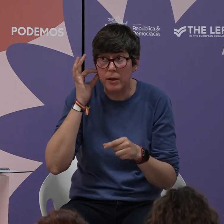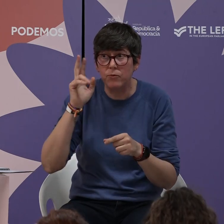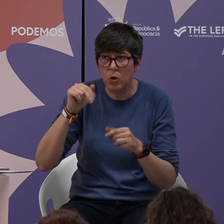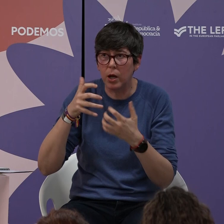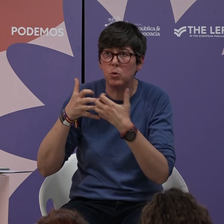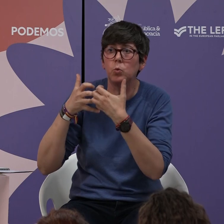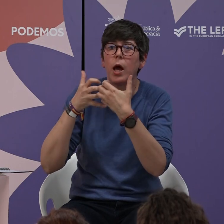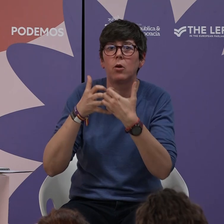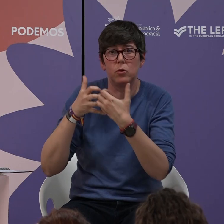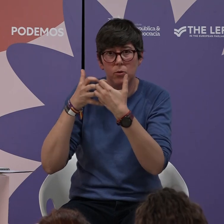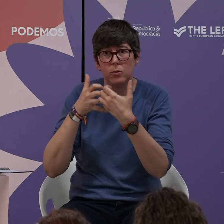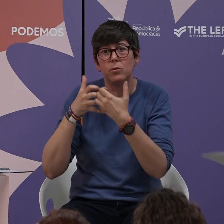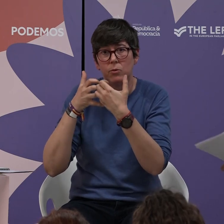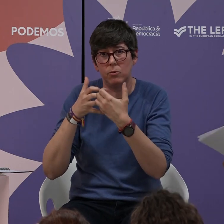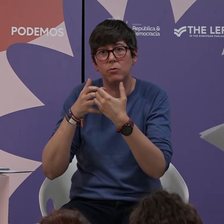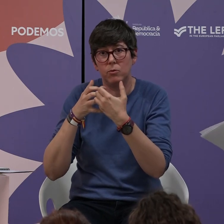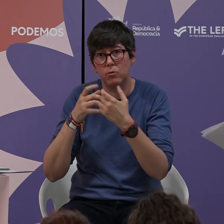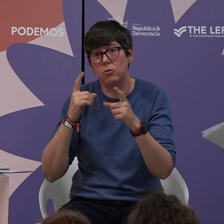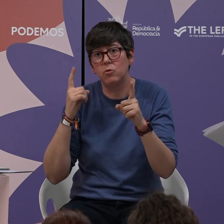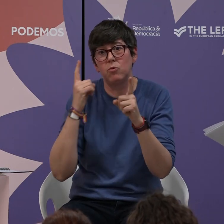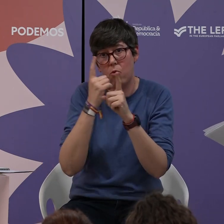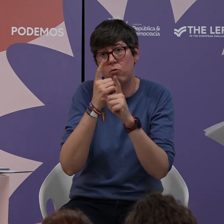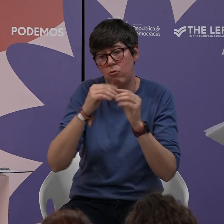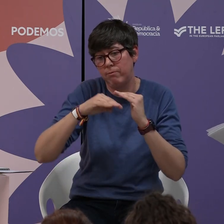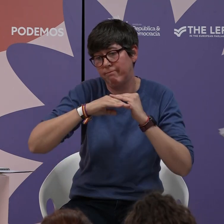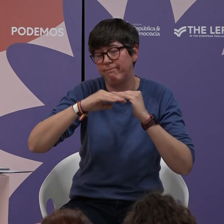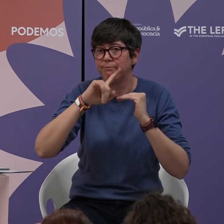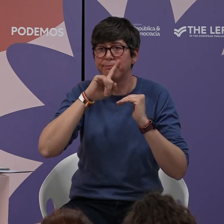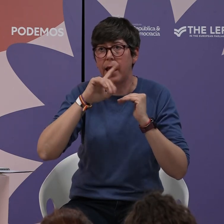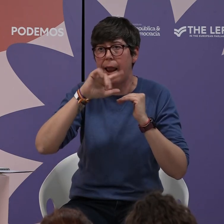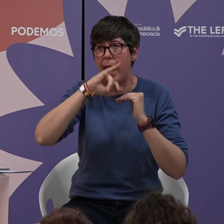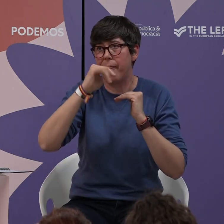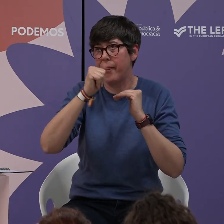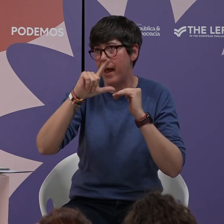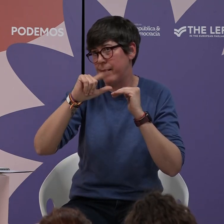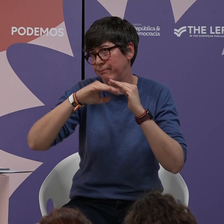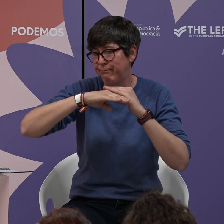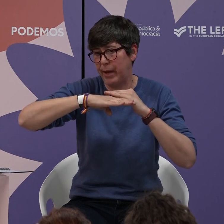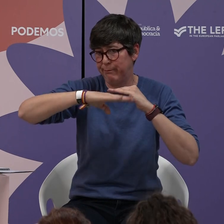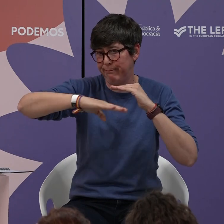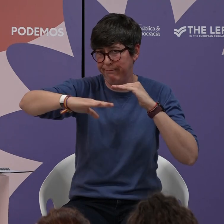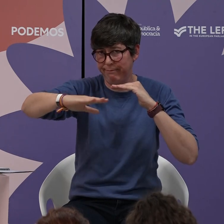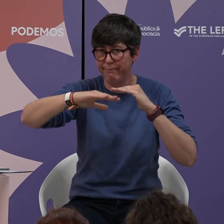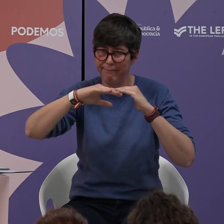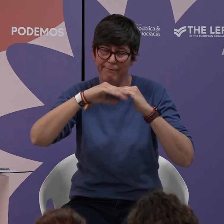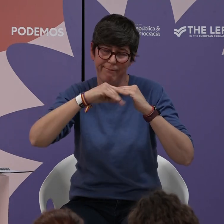unificadora la punta unas mujeres luchadoras que llevan un tiempo contra bueno contra la sal